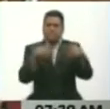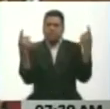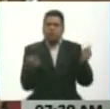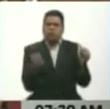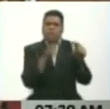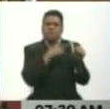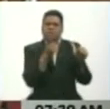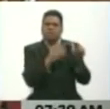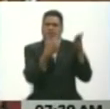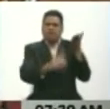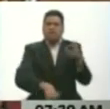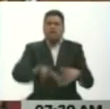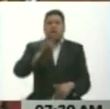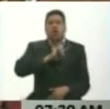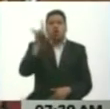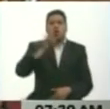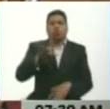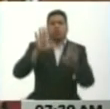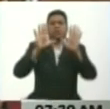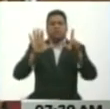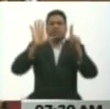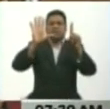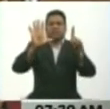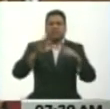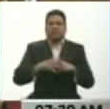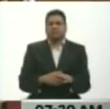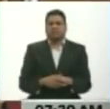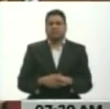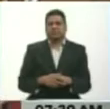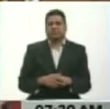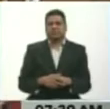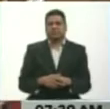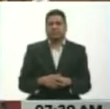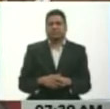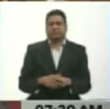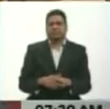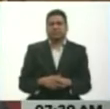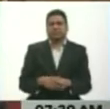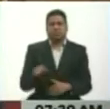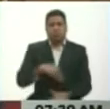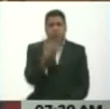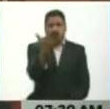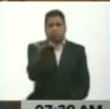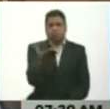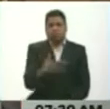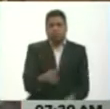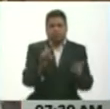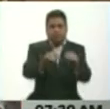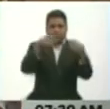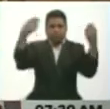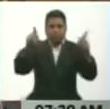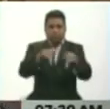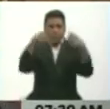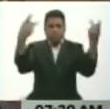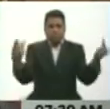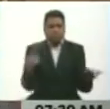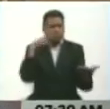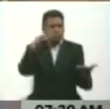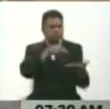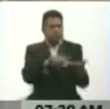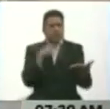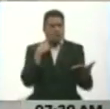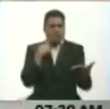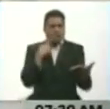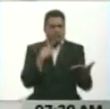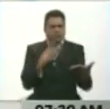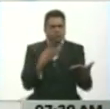Lunes 16. Y bueno, usted abre ABC y ahí encuentra cualquier